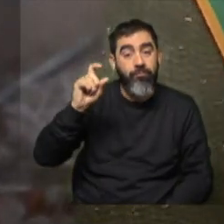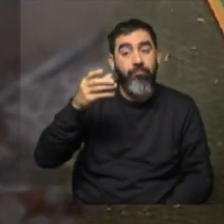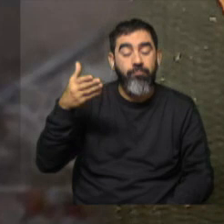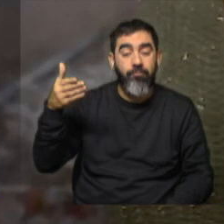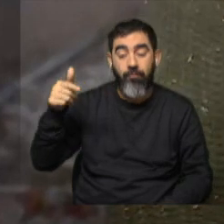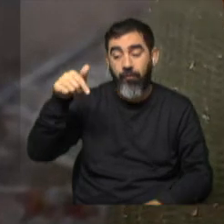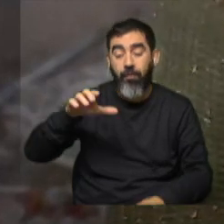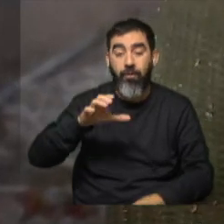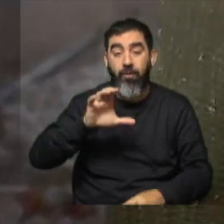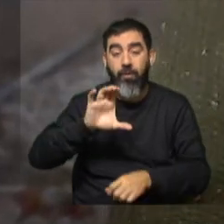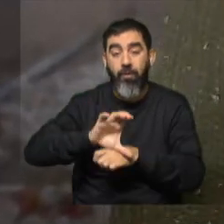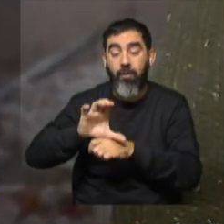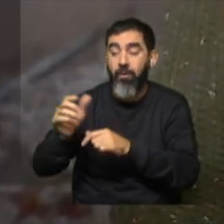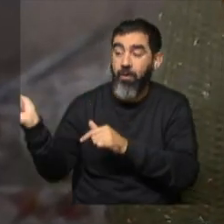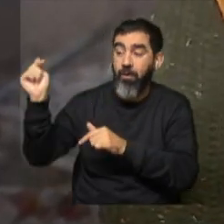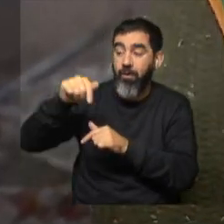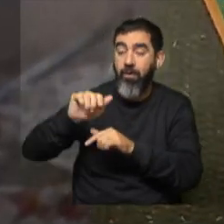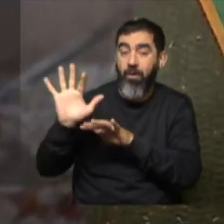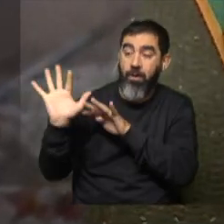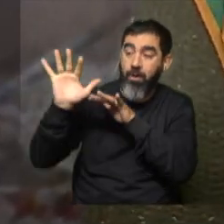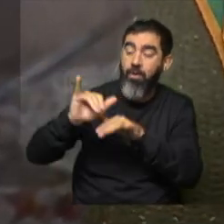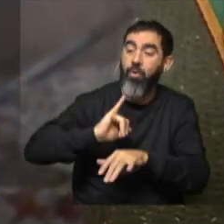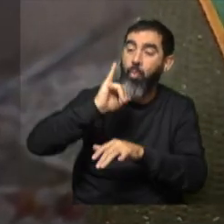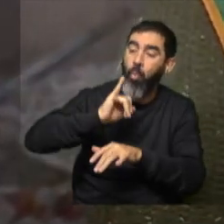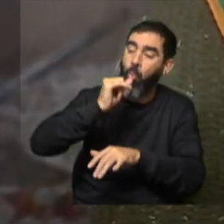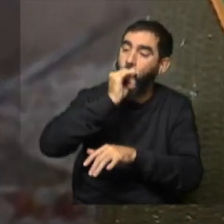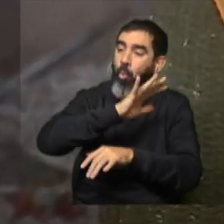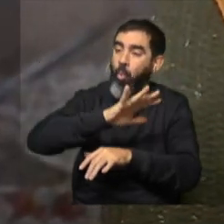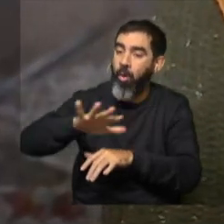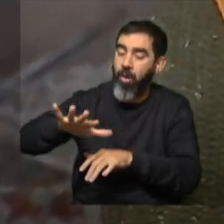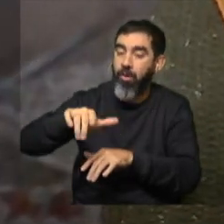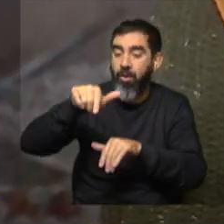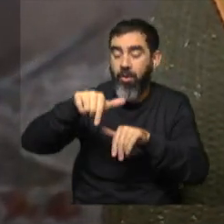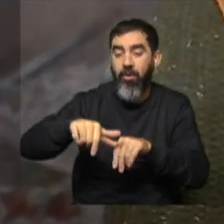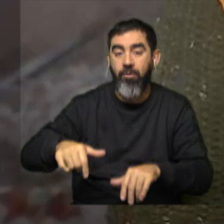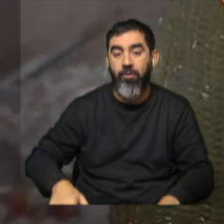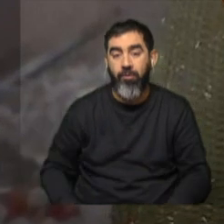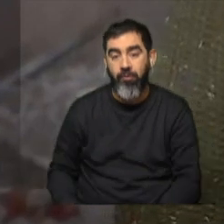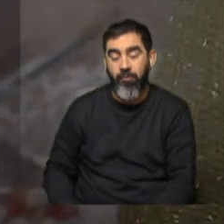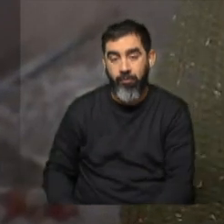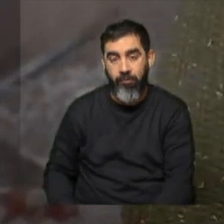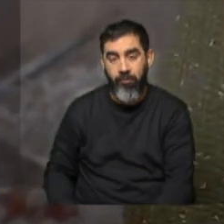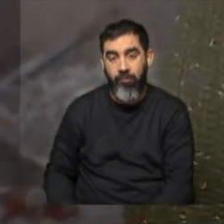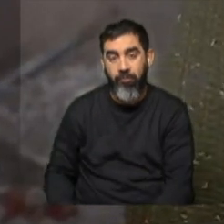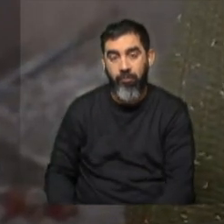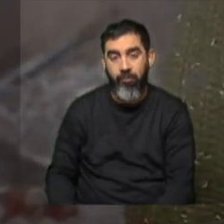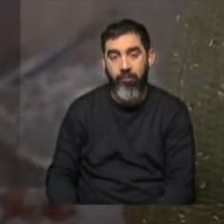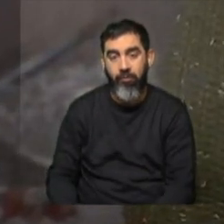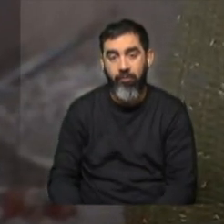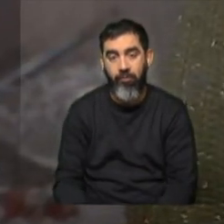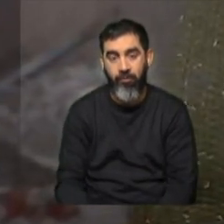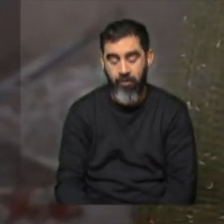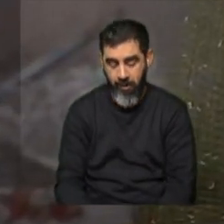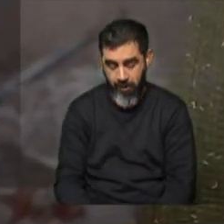concurrir y nosotros contarles esta historia, este relato que estaba aquí en boca de